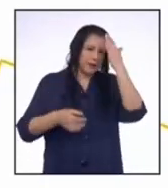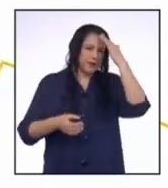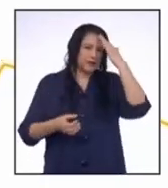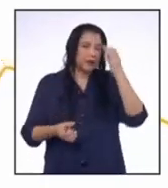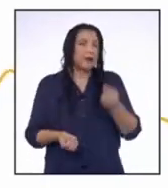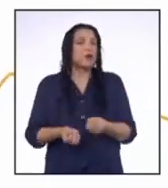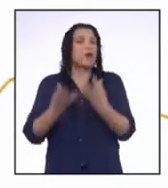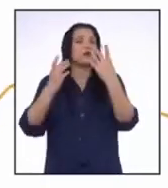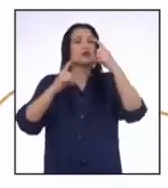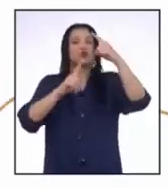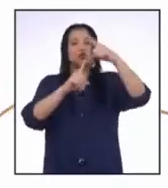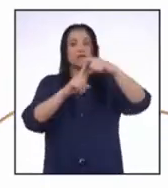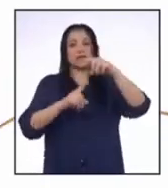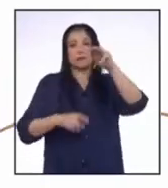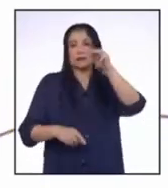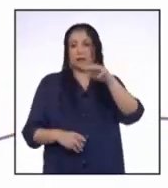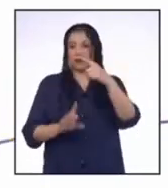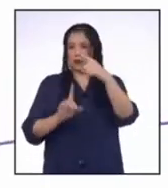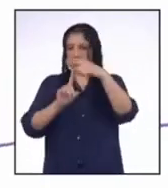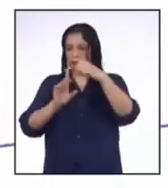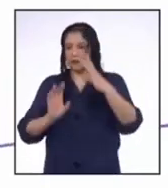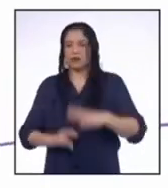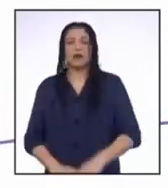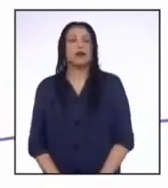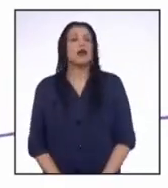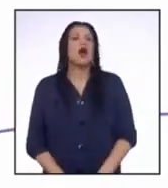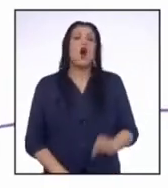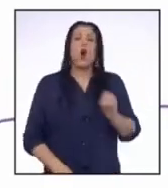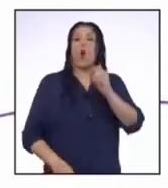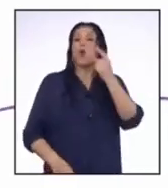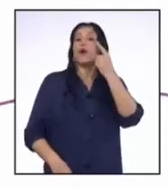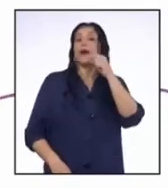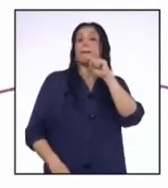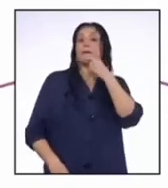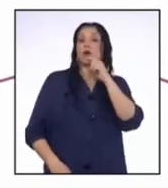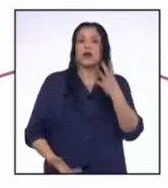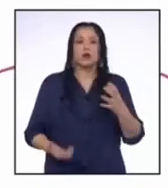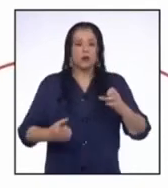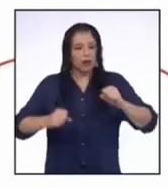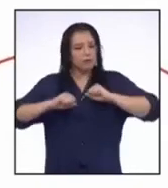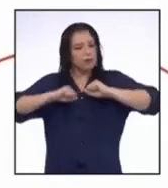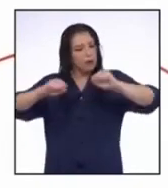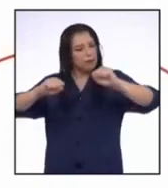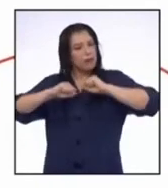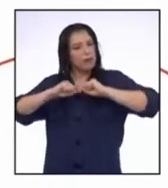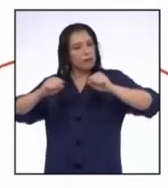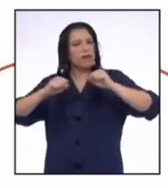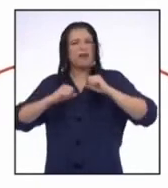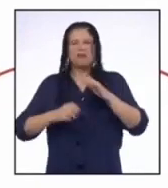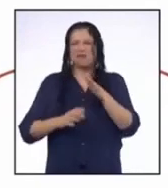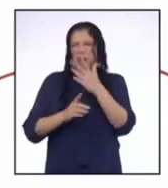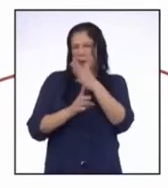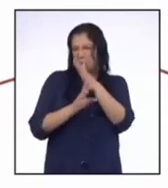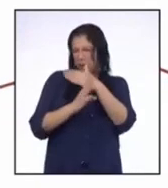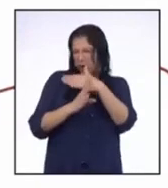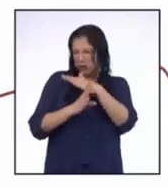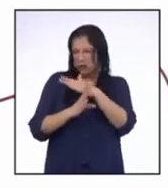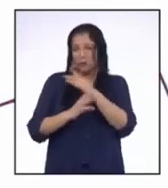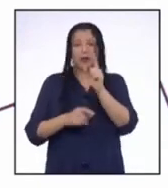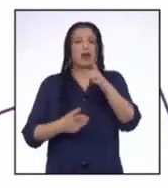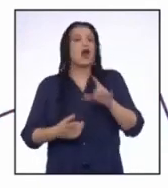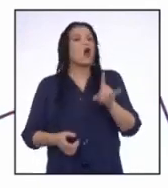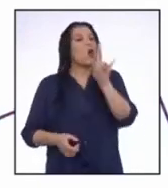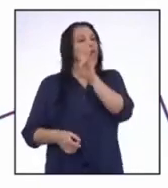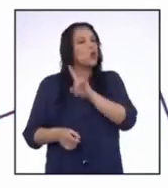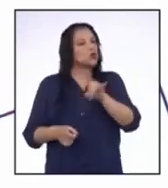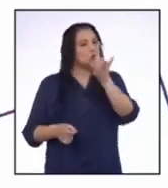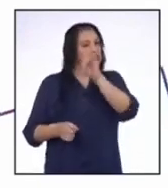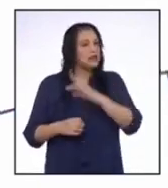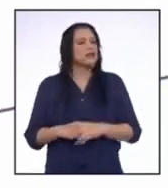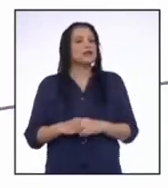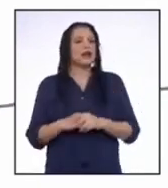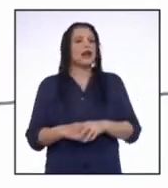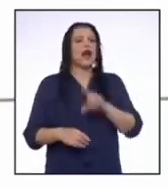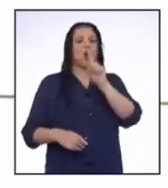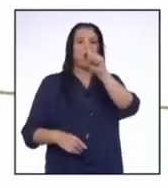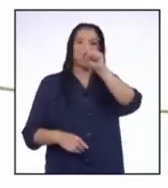su tasa metabólica total. O una mujer cuya actividad física es moderada utilizará el valor